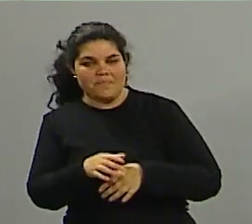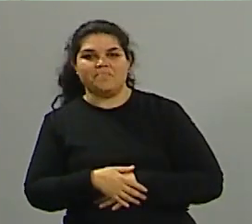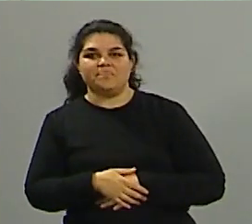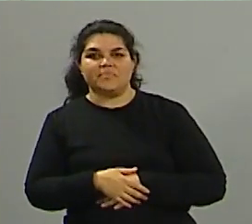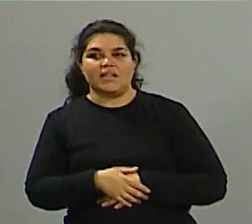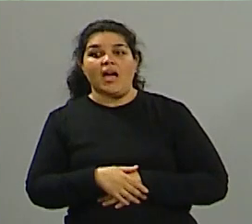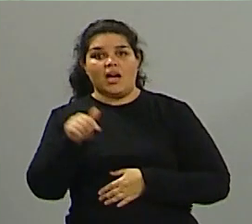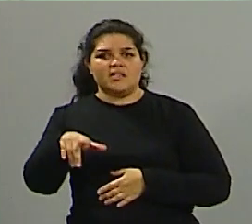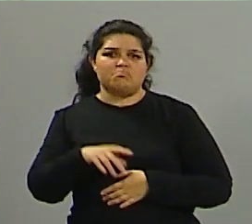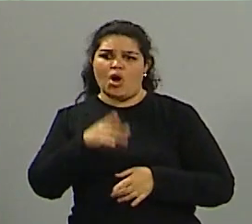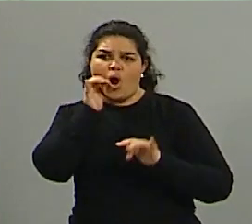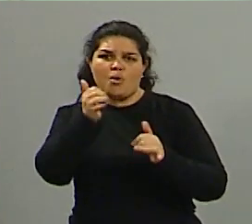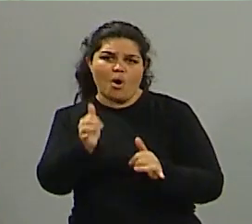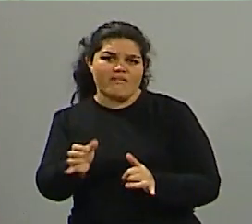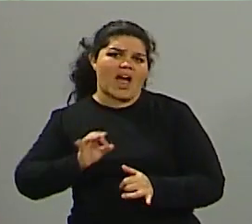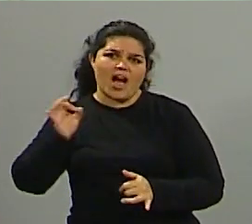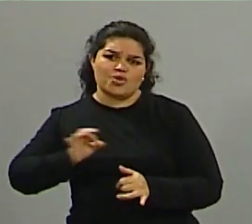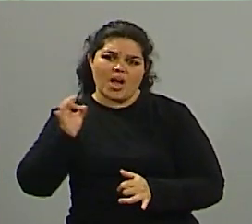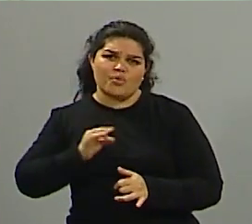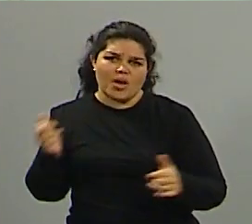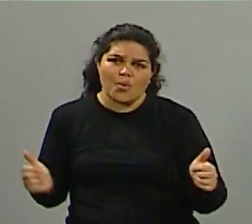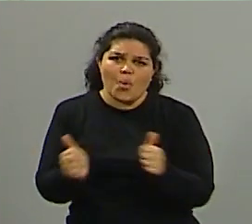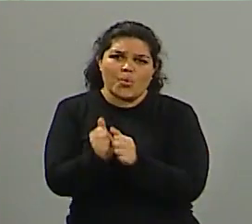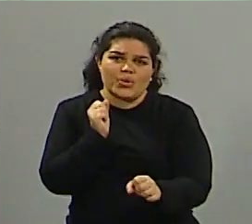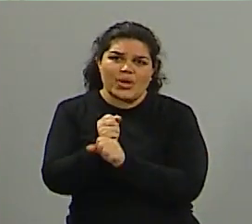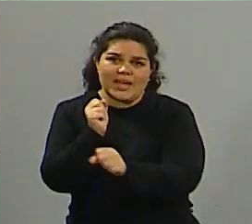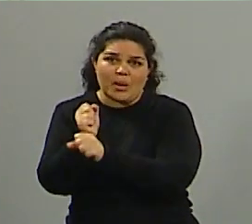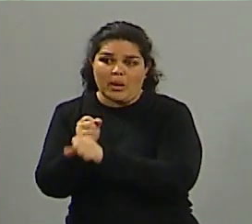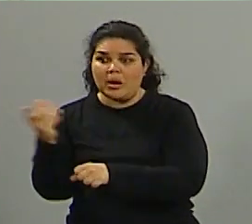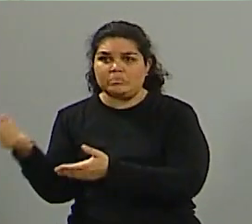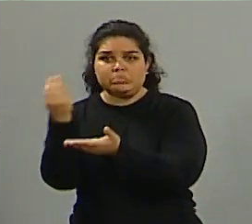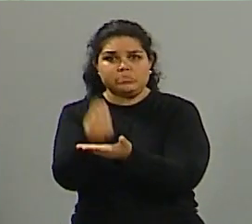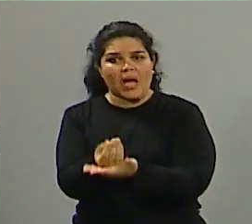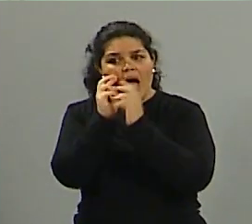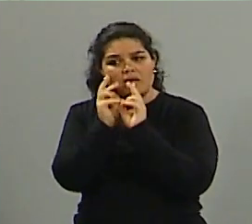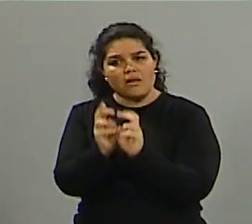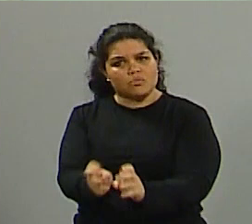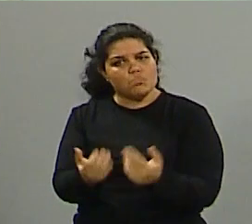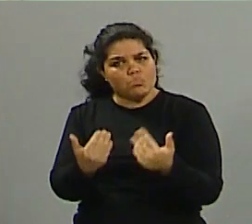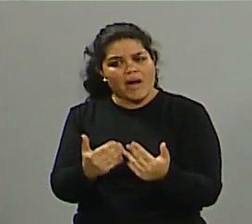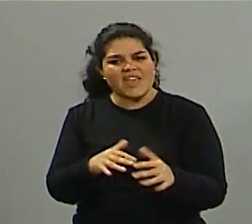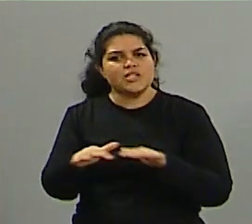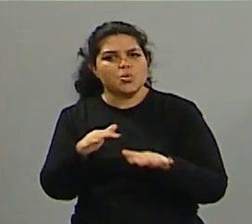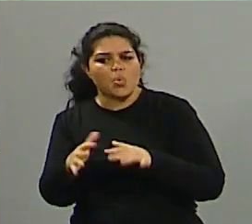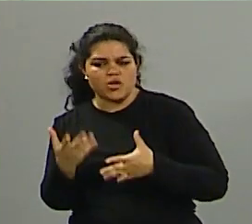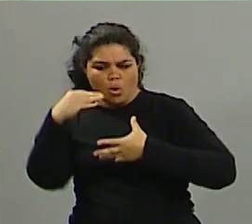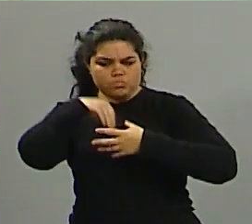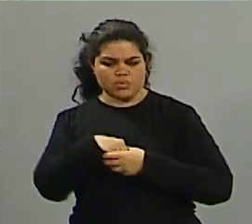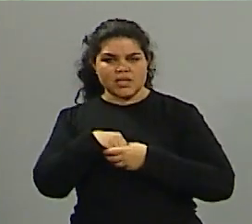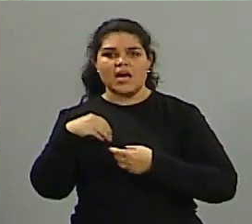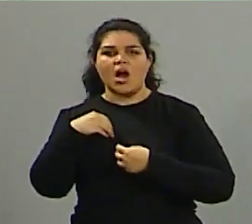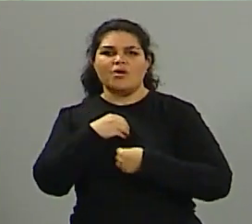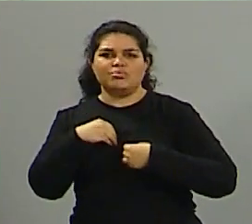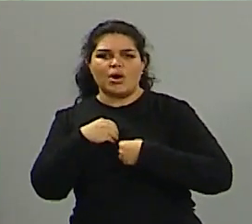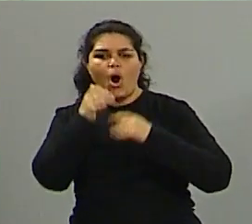sin duda es alguien que es una voz autorizada a la hora de analizar esto, ¿no? Cómo los chicos han